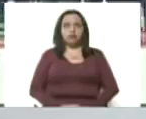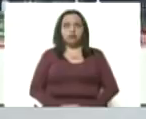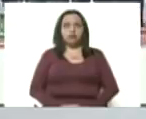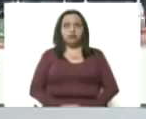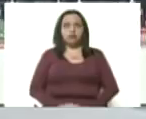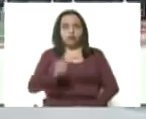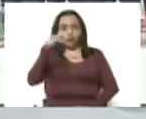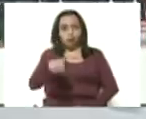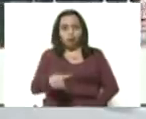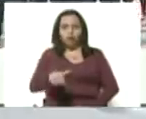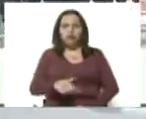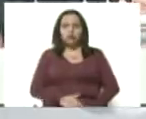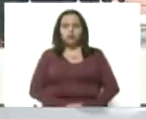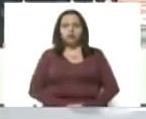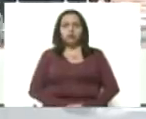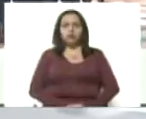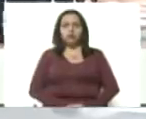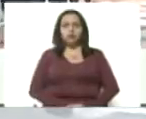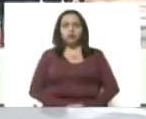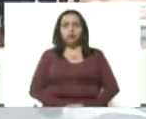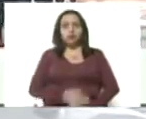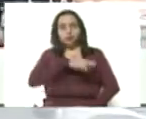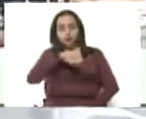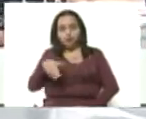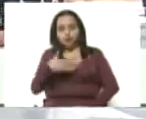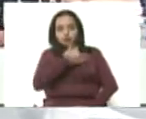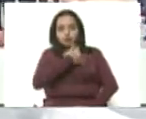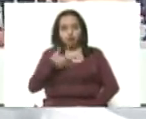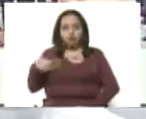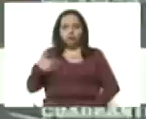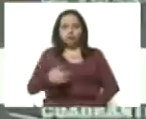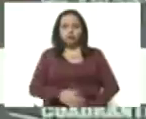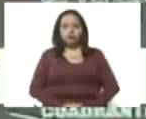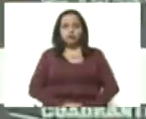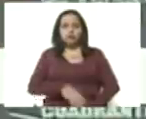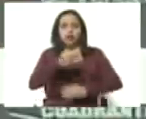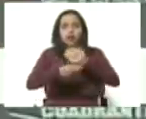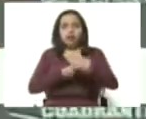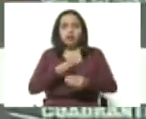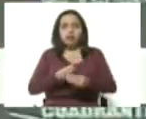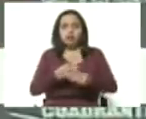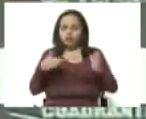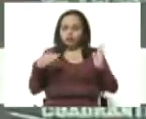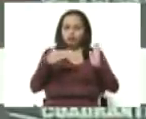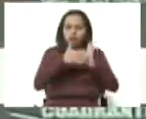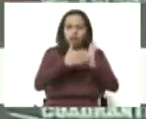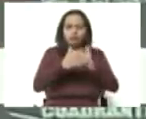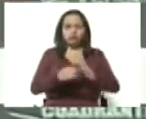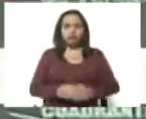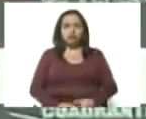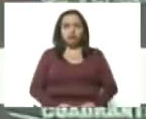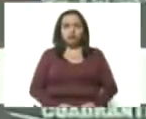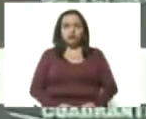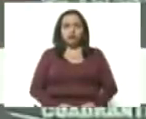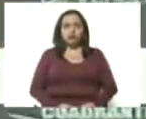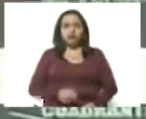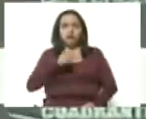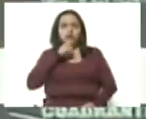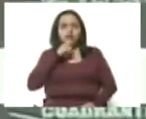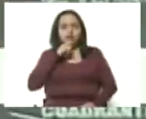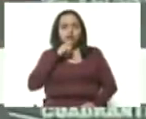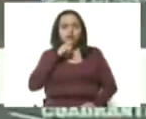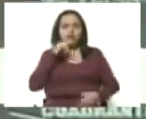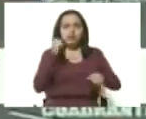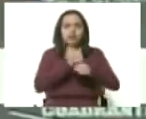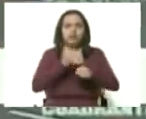Hoy hemos querido hacer un alto en la apretada agenda diaria